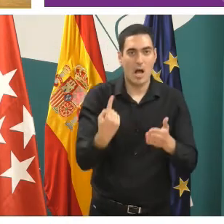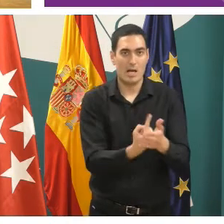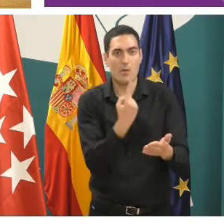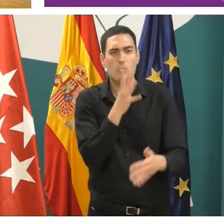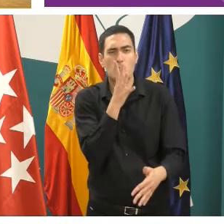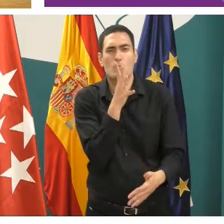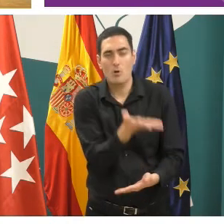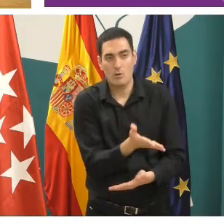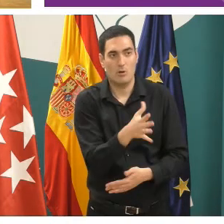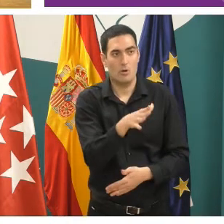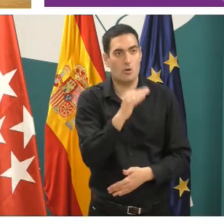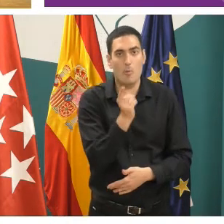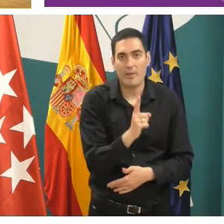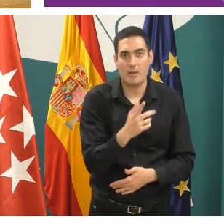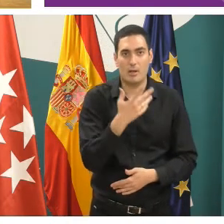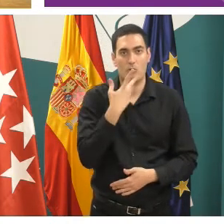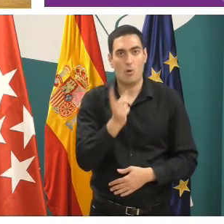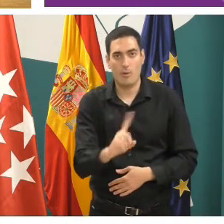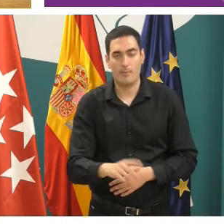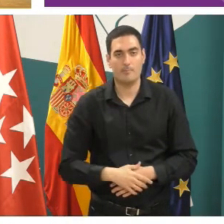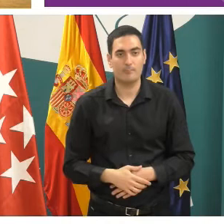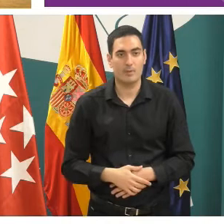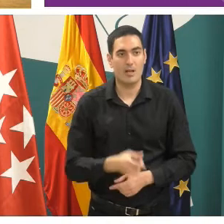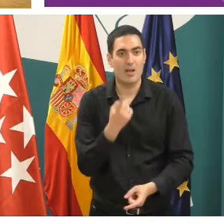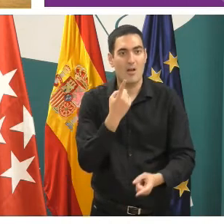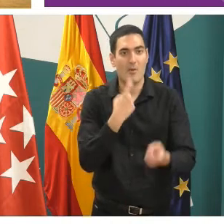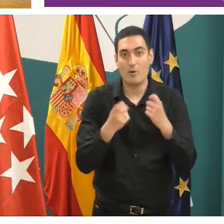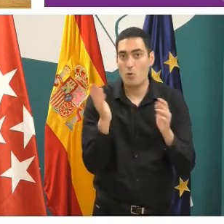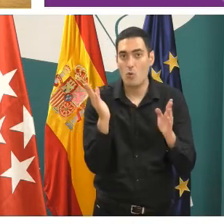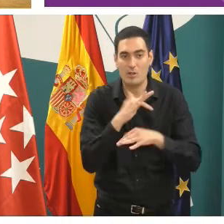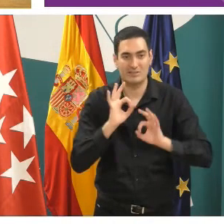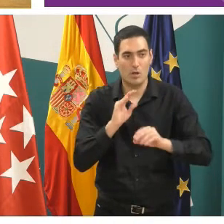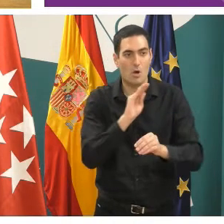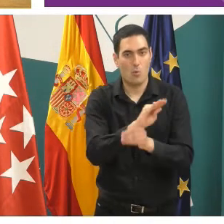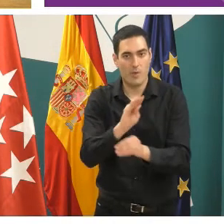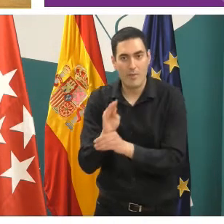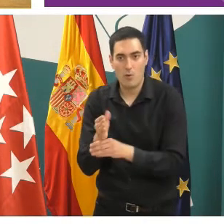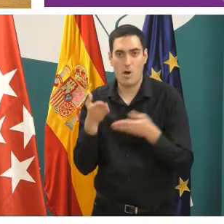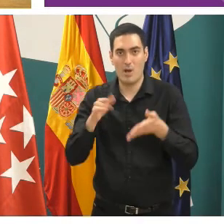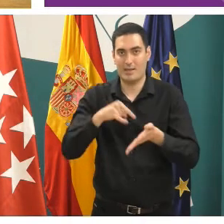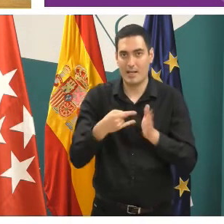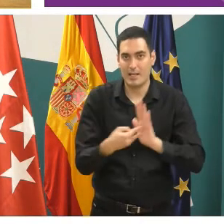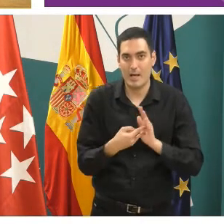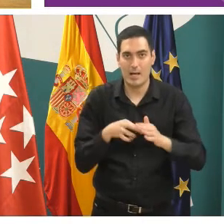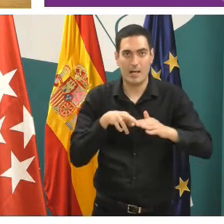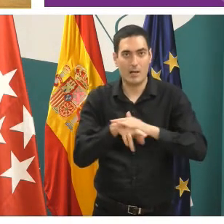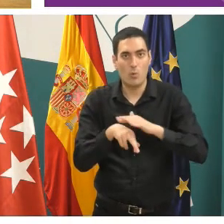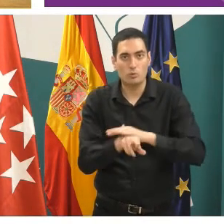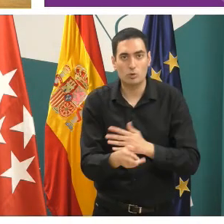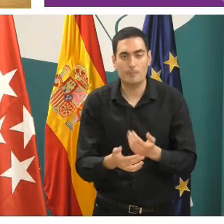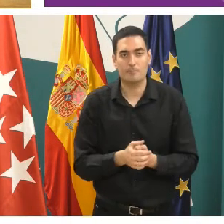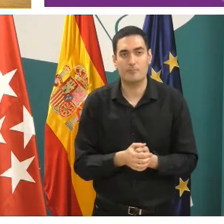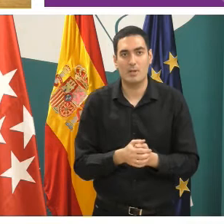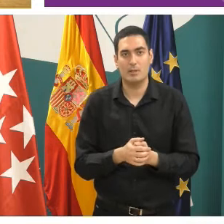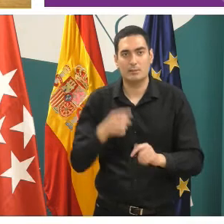comprende la enfermedad, porque no se conoce. Desinformación sobre cuidados, sobre ayudas técnicas, sobre recursos que